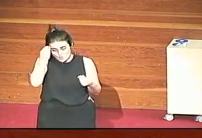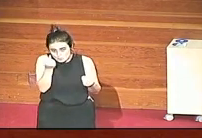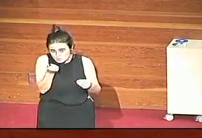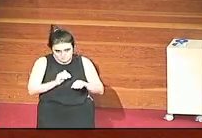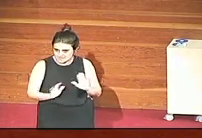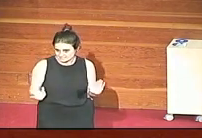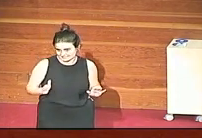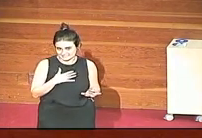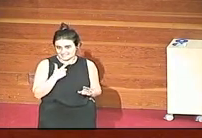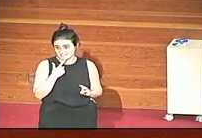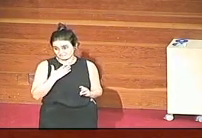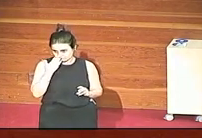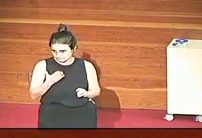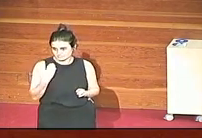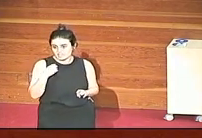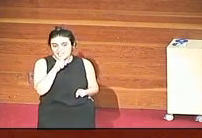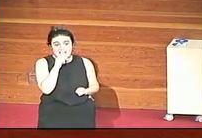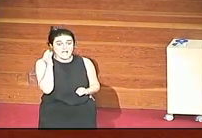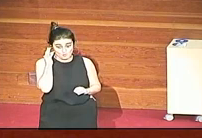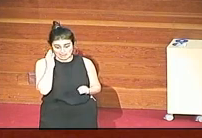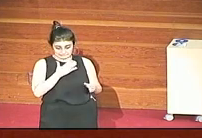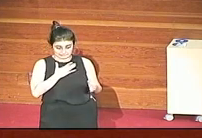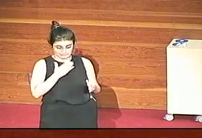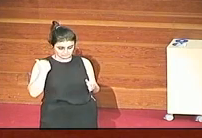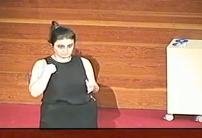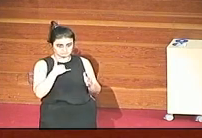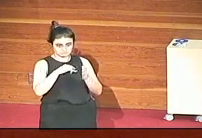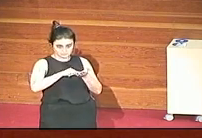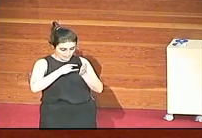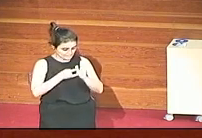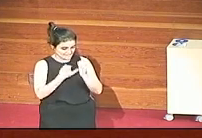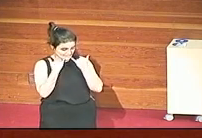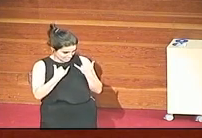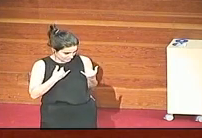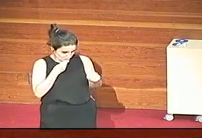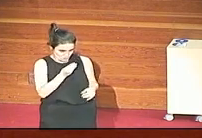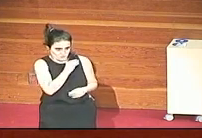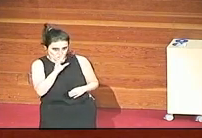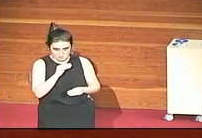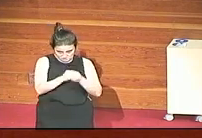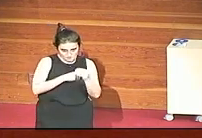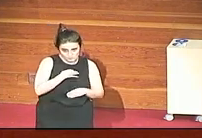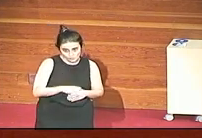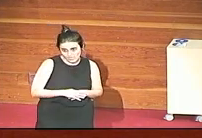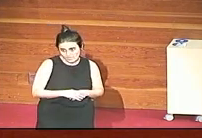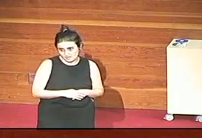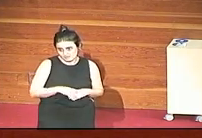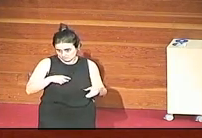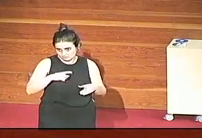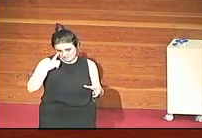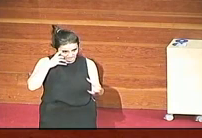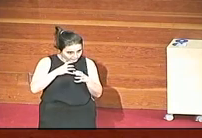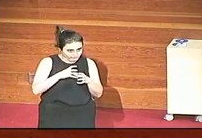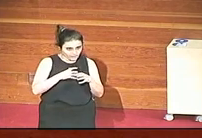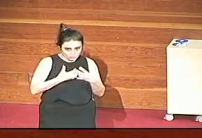sinceramente nuestras abuelas harían un plan energético chapo o sea pero brillante y no son ingenieros industriales